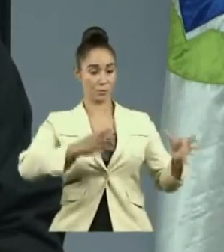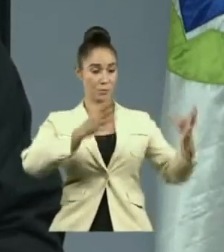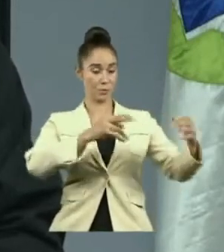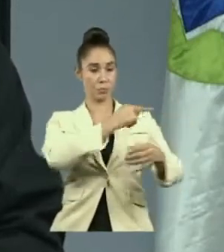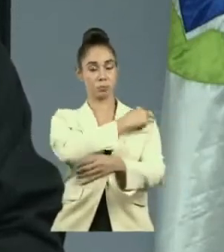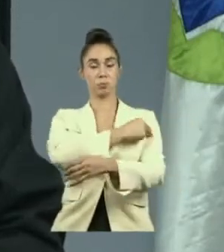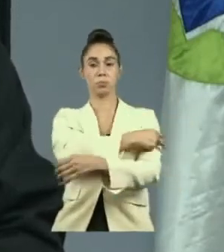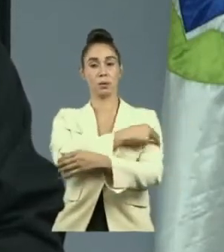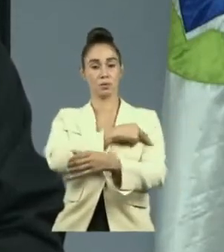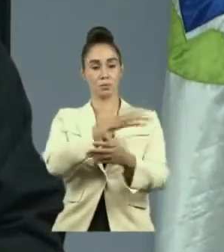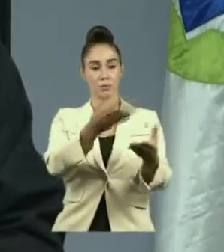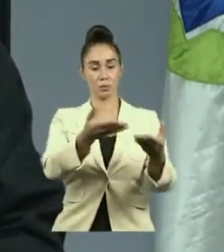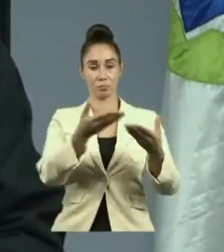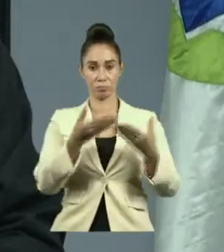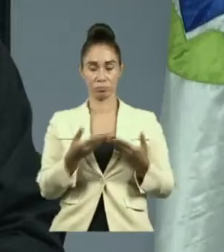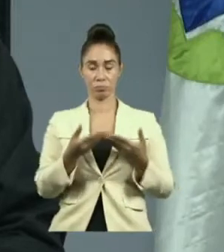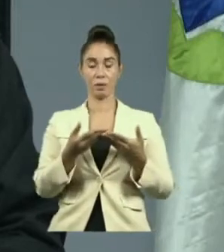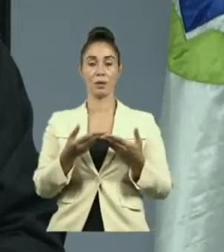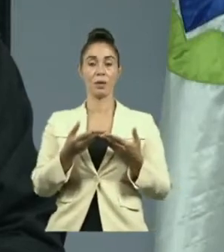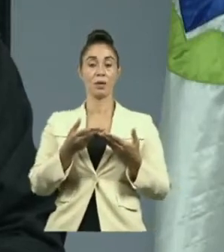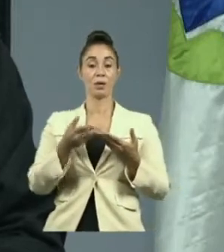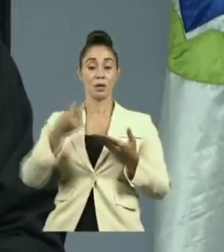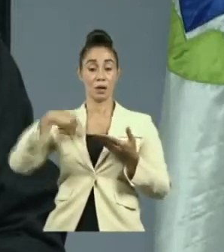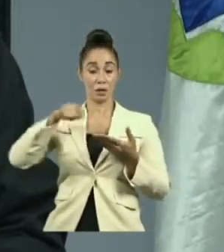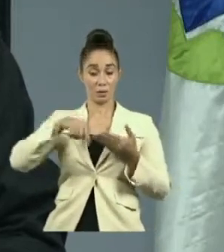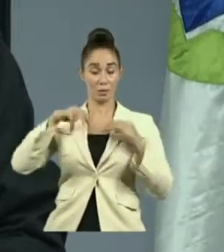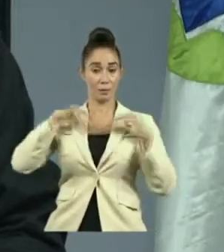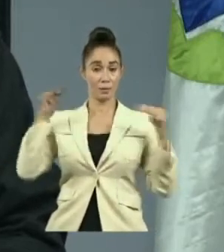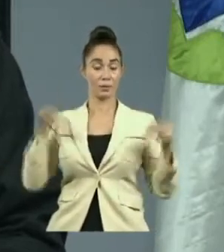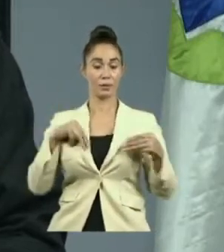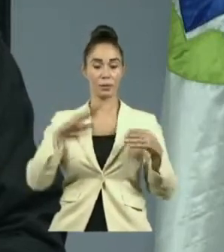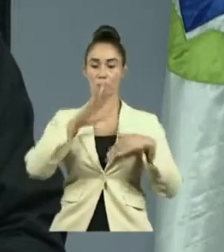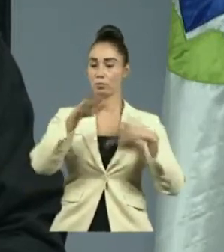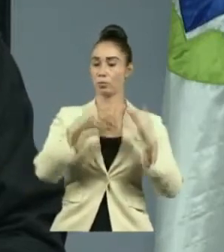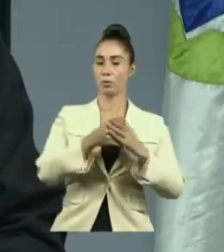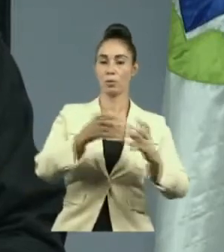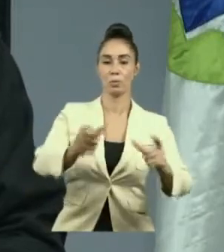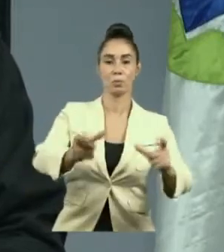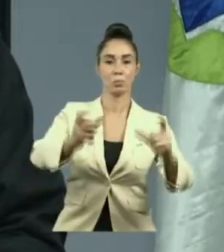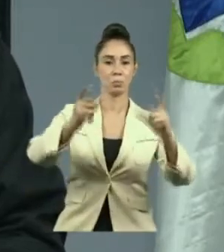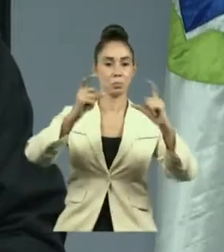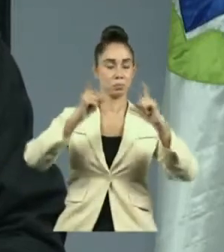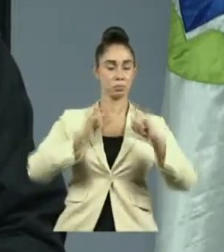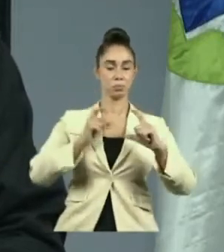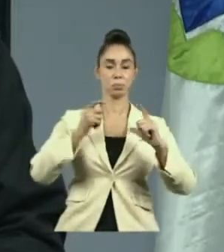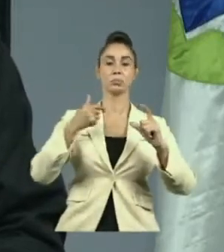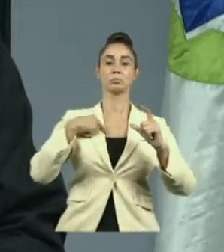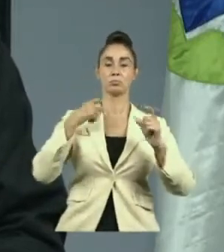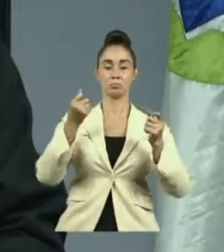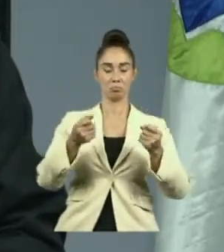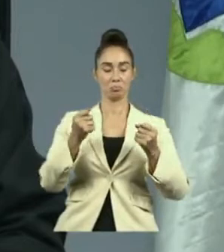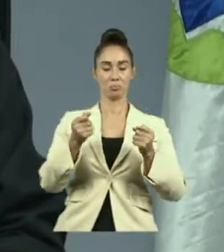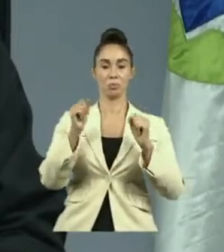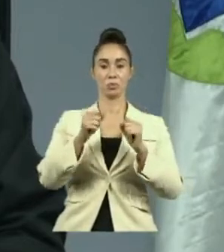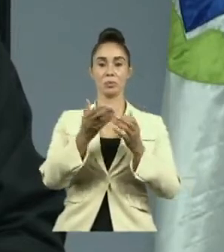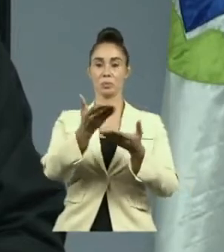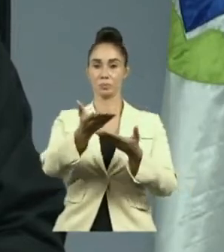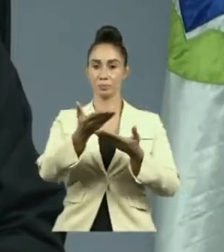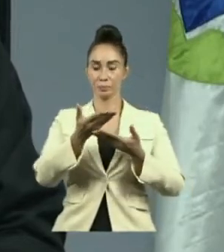recibiendo la porque estamos recibiendo de donaciones de todos aquellos que quieran aportar